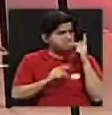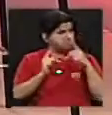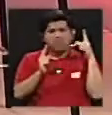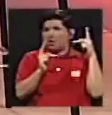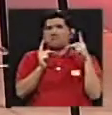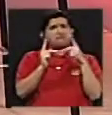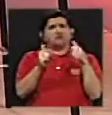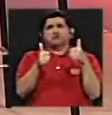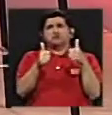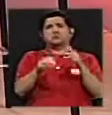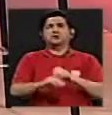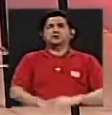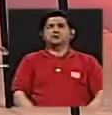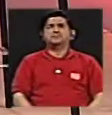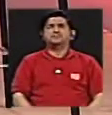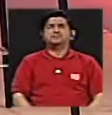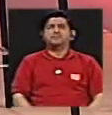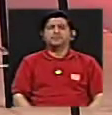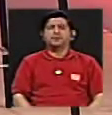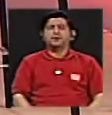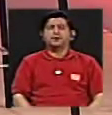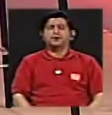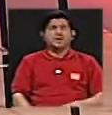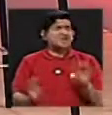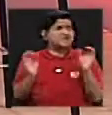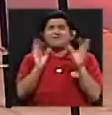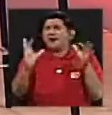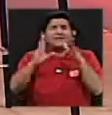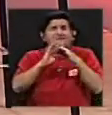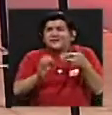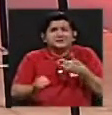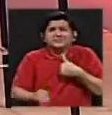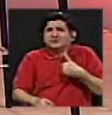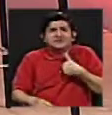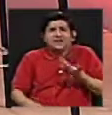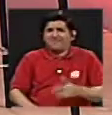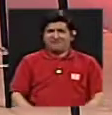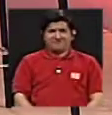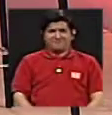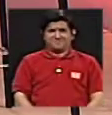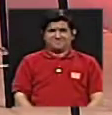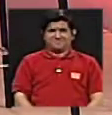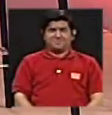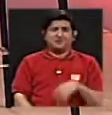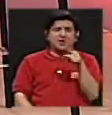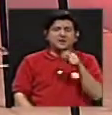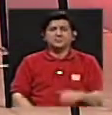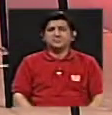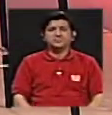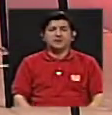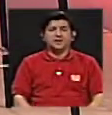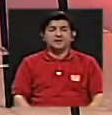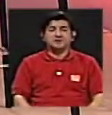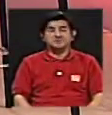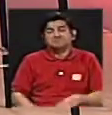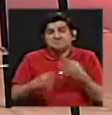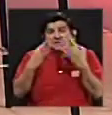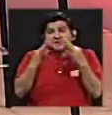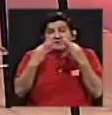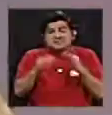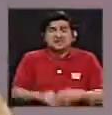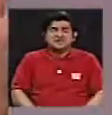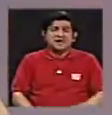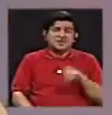Perfectamente, sí, sí, sí. ¿Por qué uno piensa...? No tiene nada que ver, es decir, eso es ajustando las cuentas a